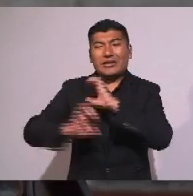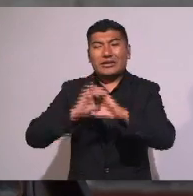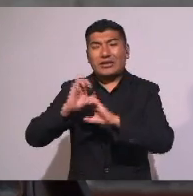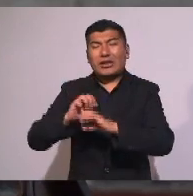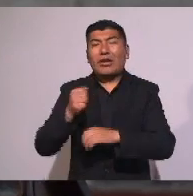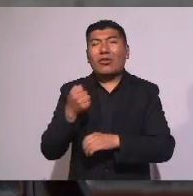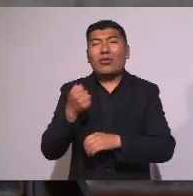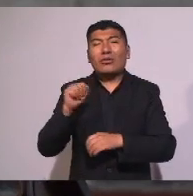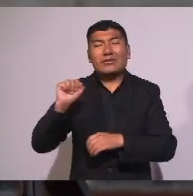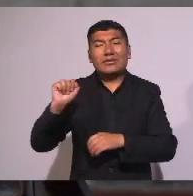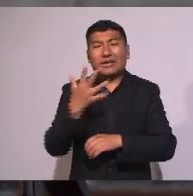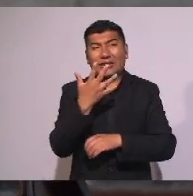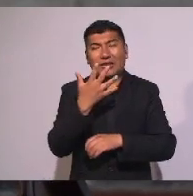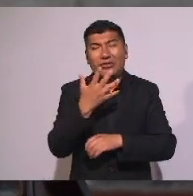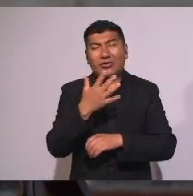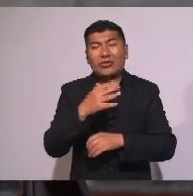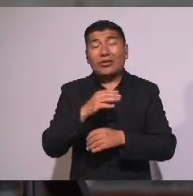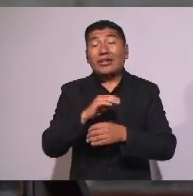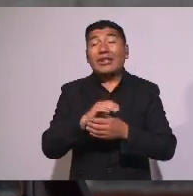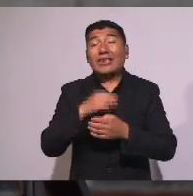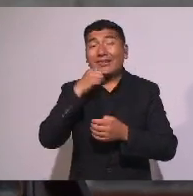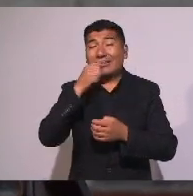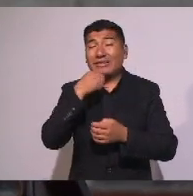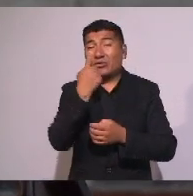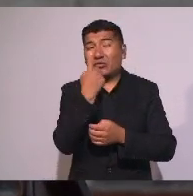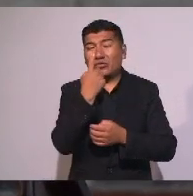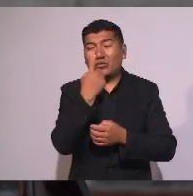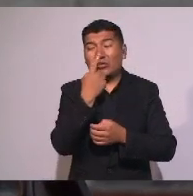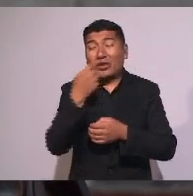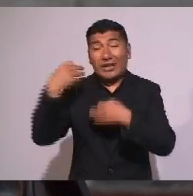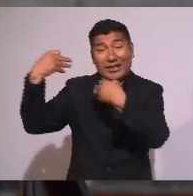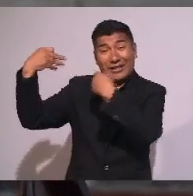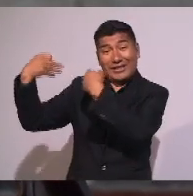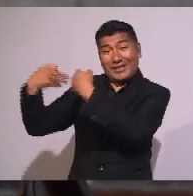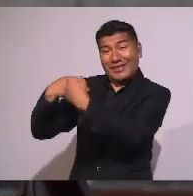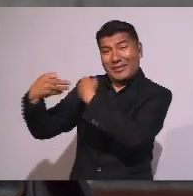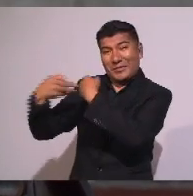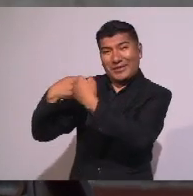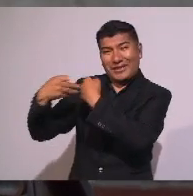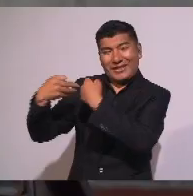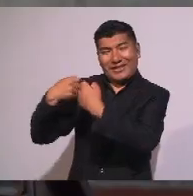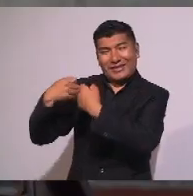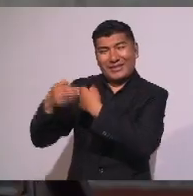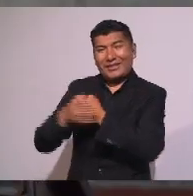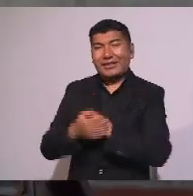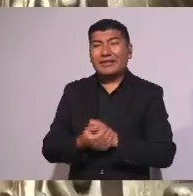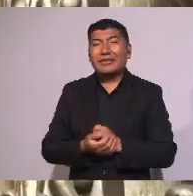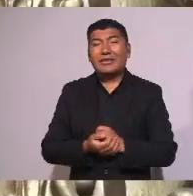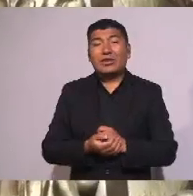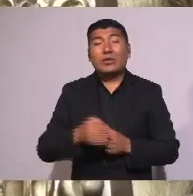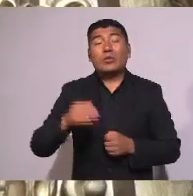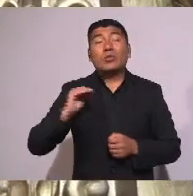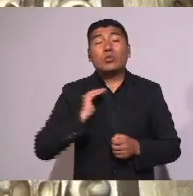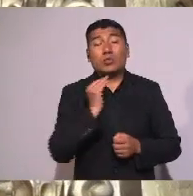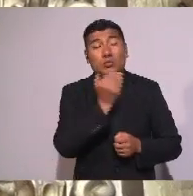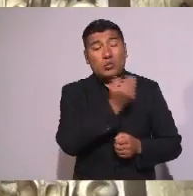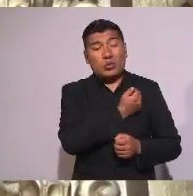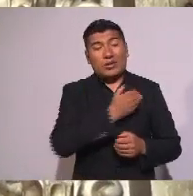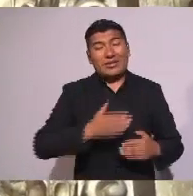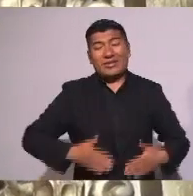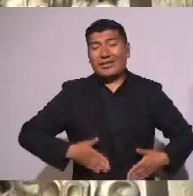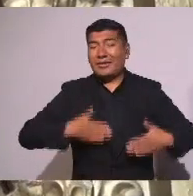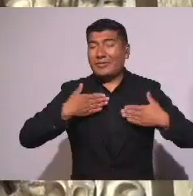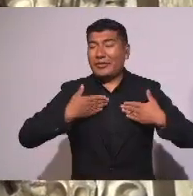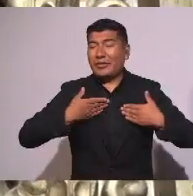San Agustín, que dice una cosa, nos explica, dice: nuestra vida no